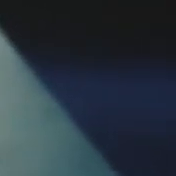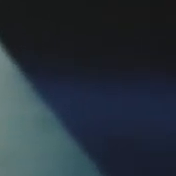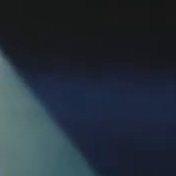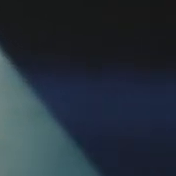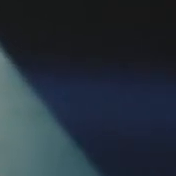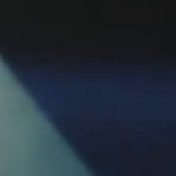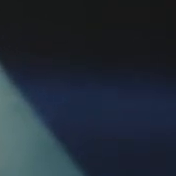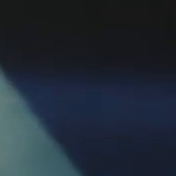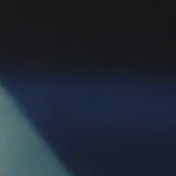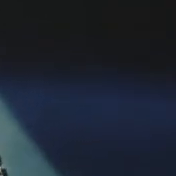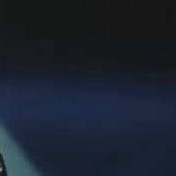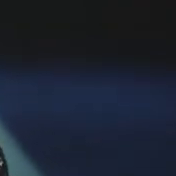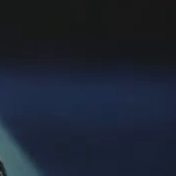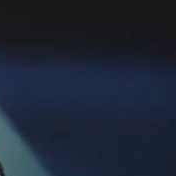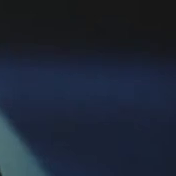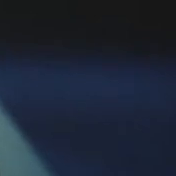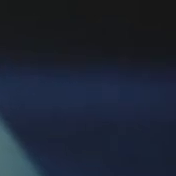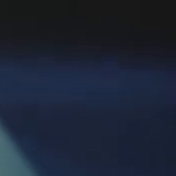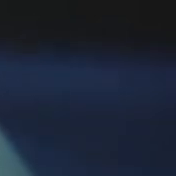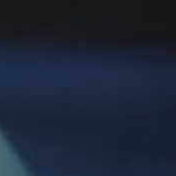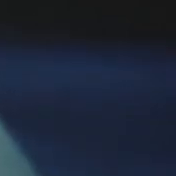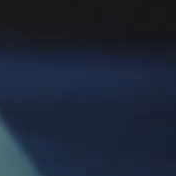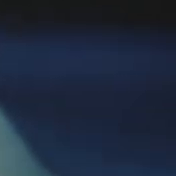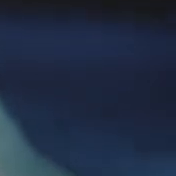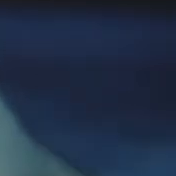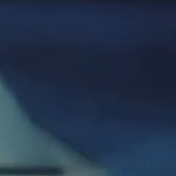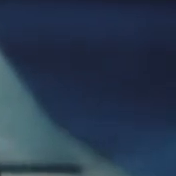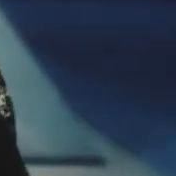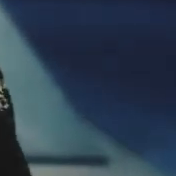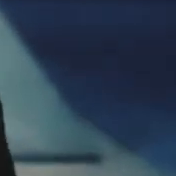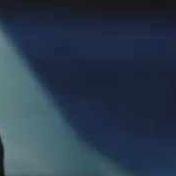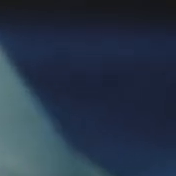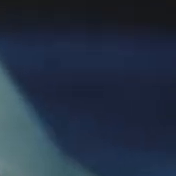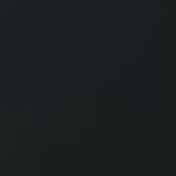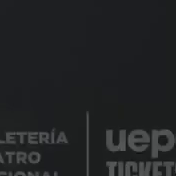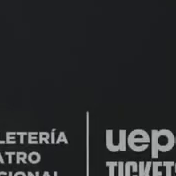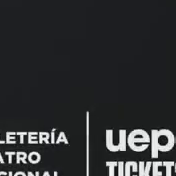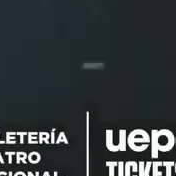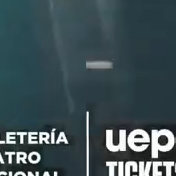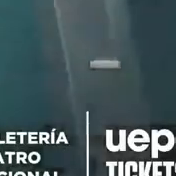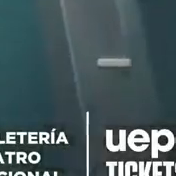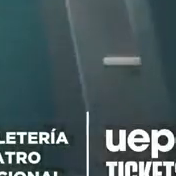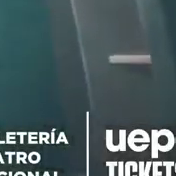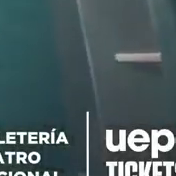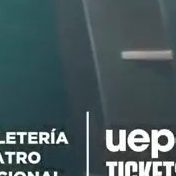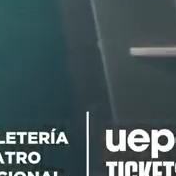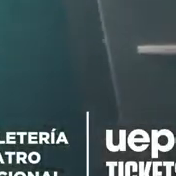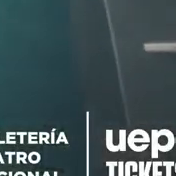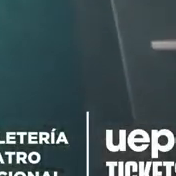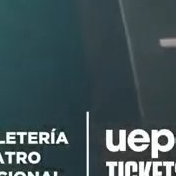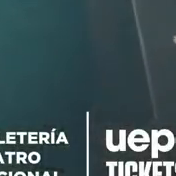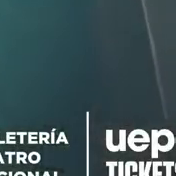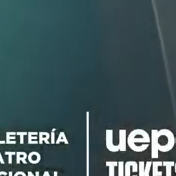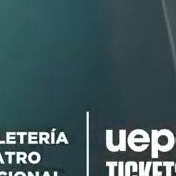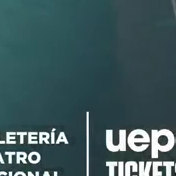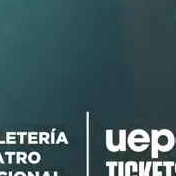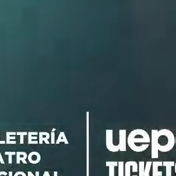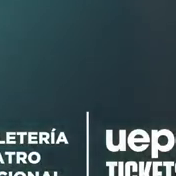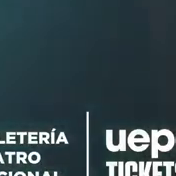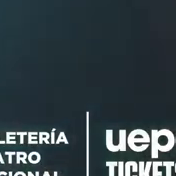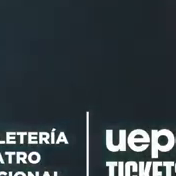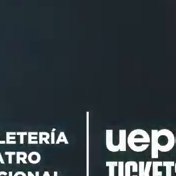8:30 de la noche, Sala Carlos Piantini del Teatro Nacional. Cupo limitado. Boletas a la venta, Teatro Nacional y Huepa